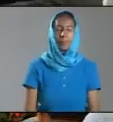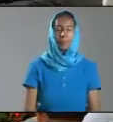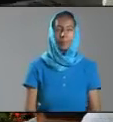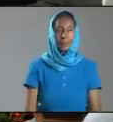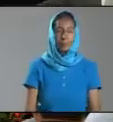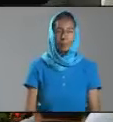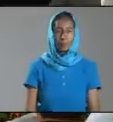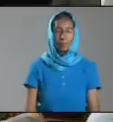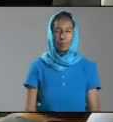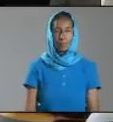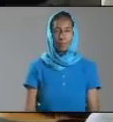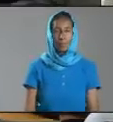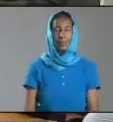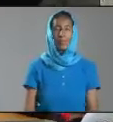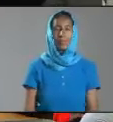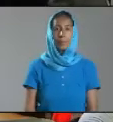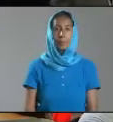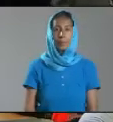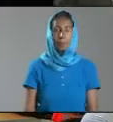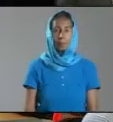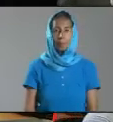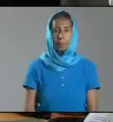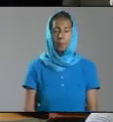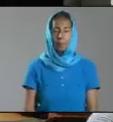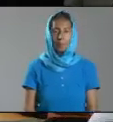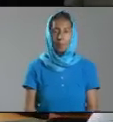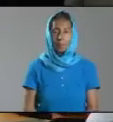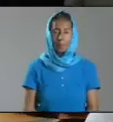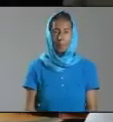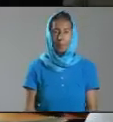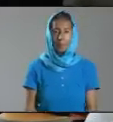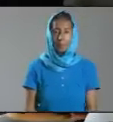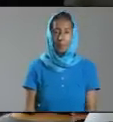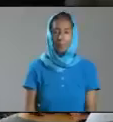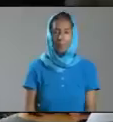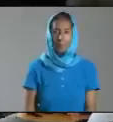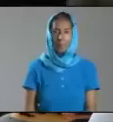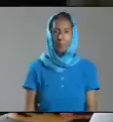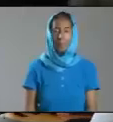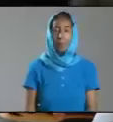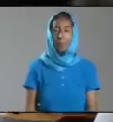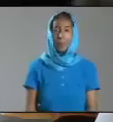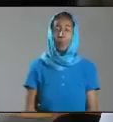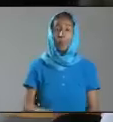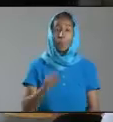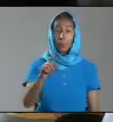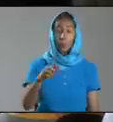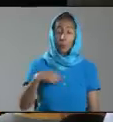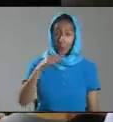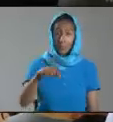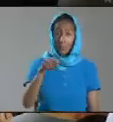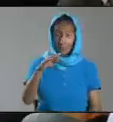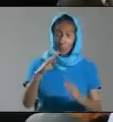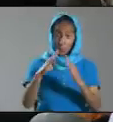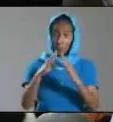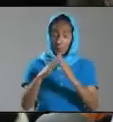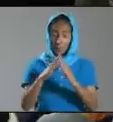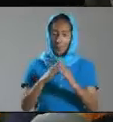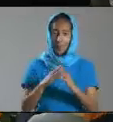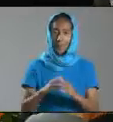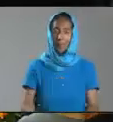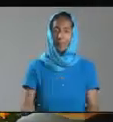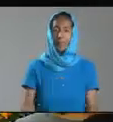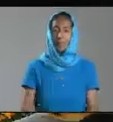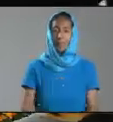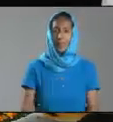Arriaza Carrillo, familia Esteban Lemus, José,